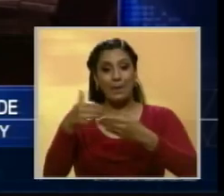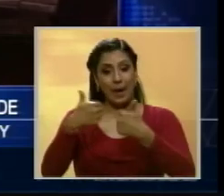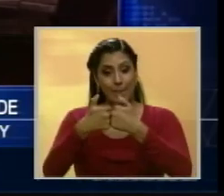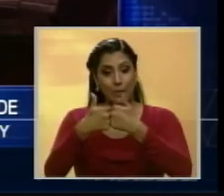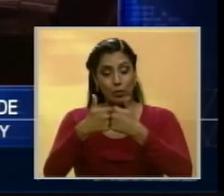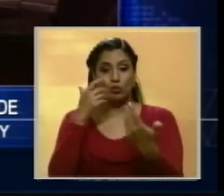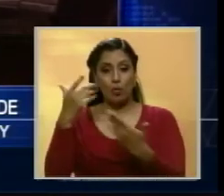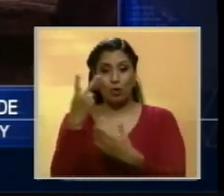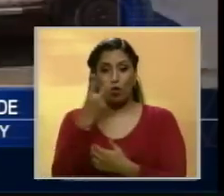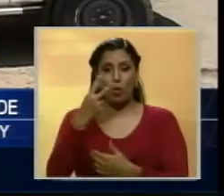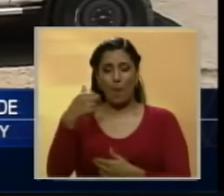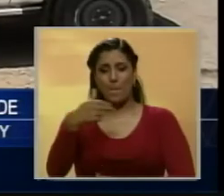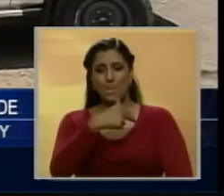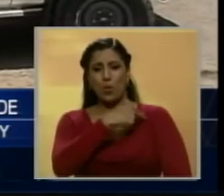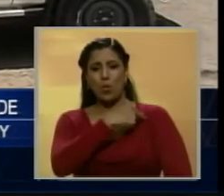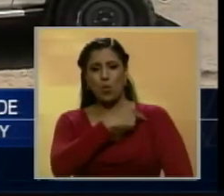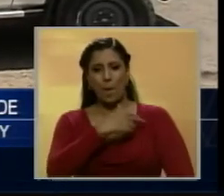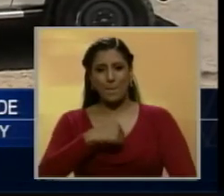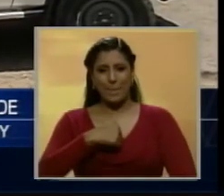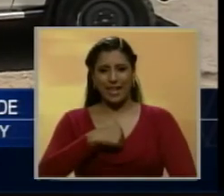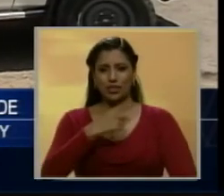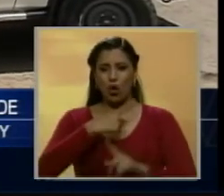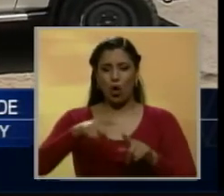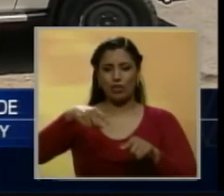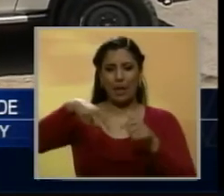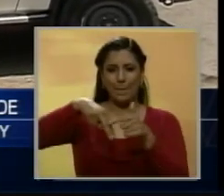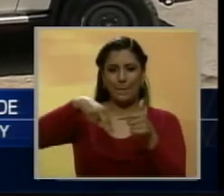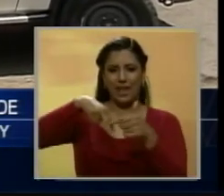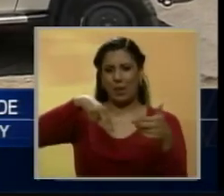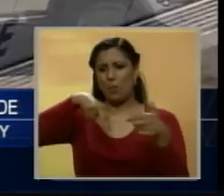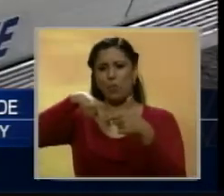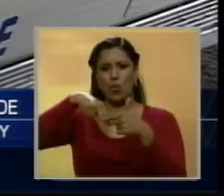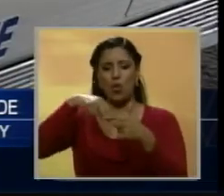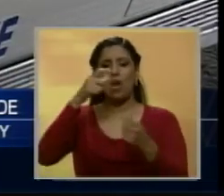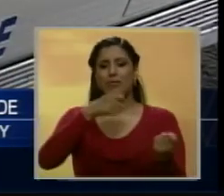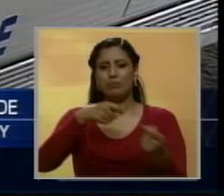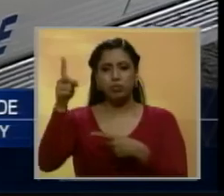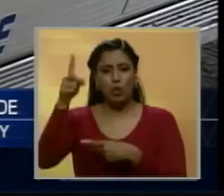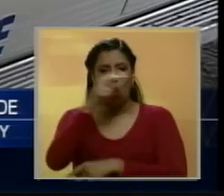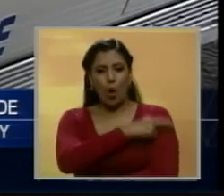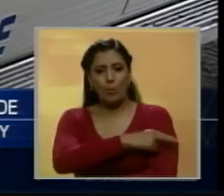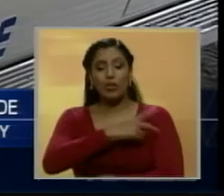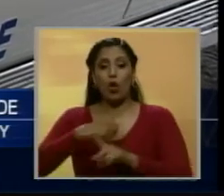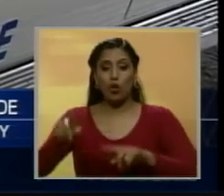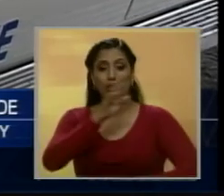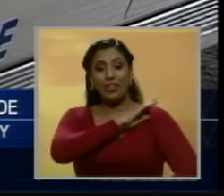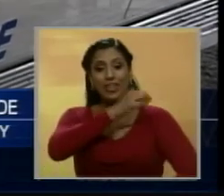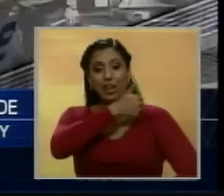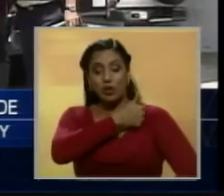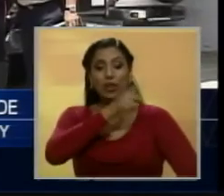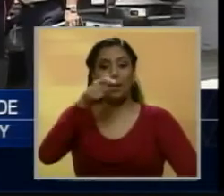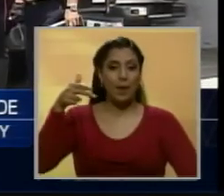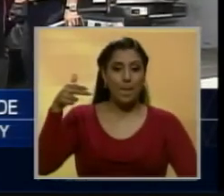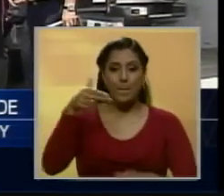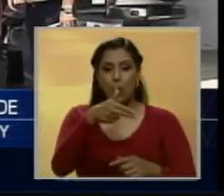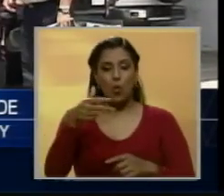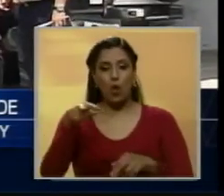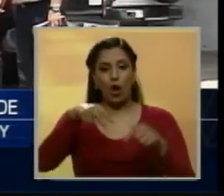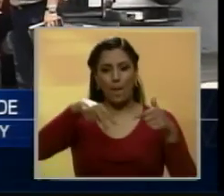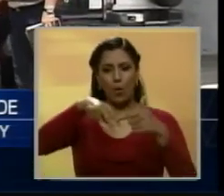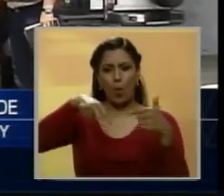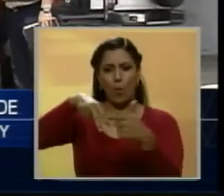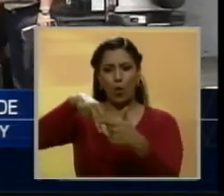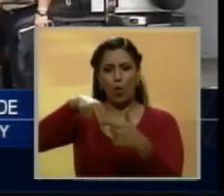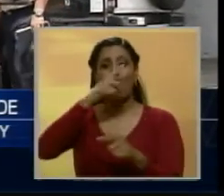sentimental del alcalde, recibió un disparo en el pecho y uno en la pierna izquierda. Edicta de Sousa, directora de despacho, recibió un disparo en ambas